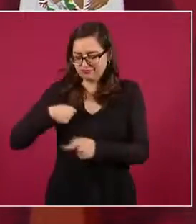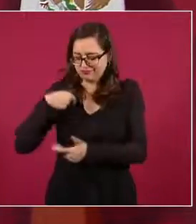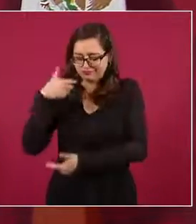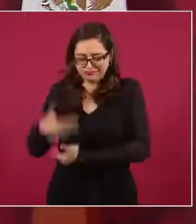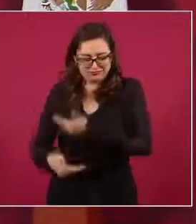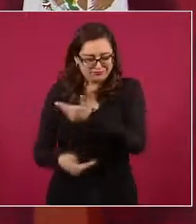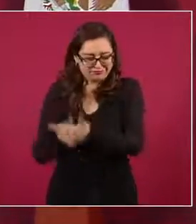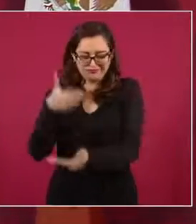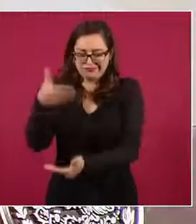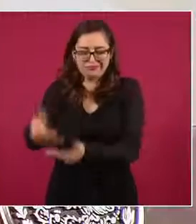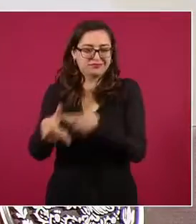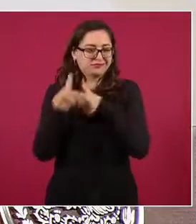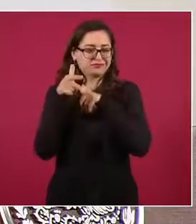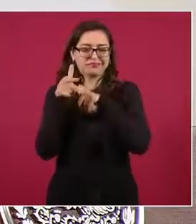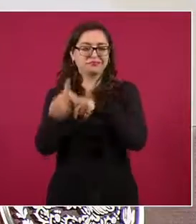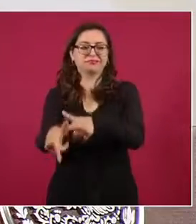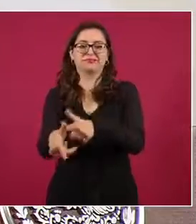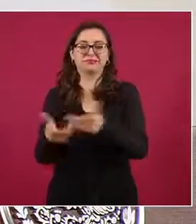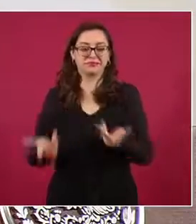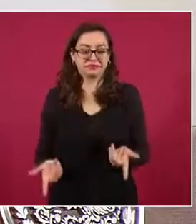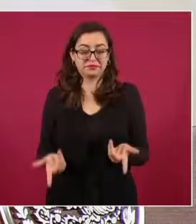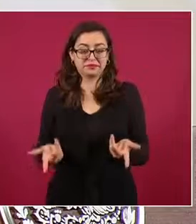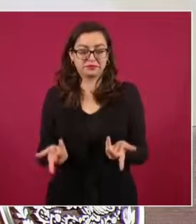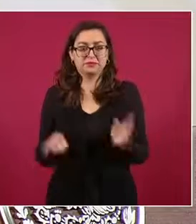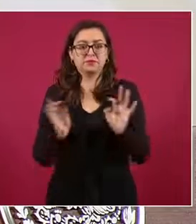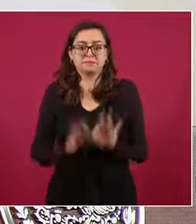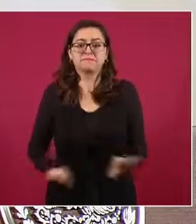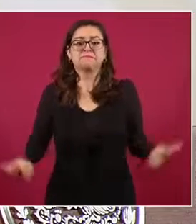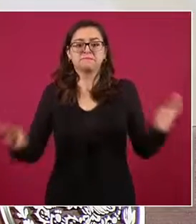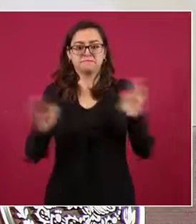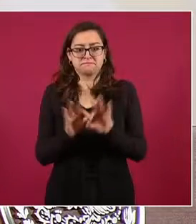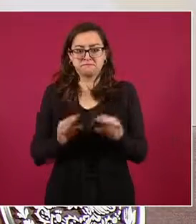Porque hay debate